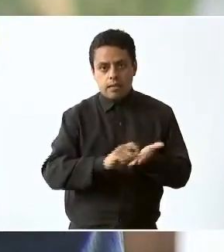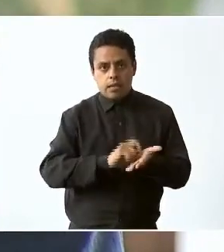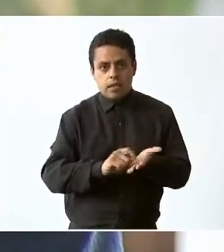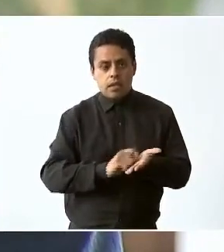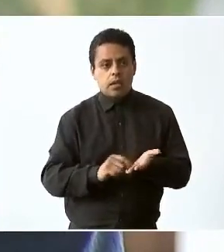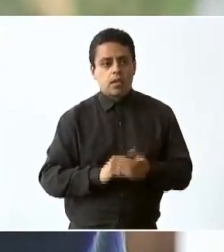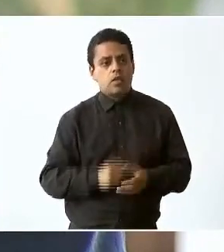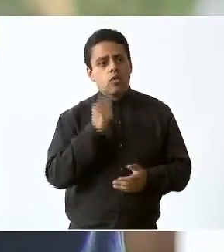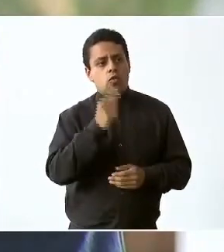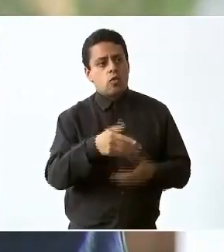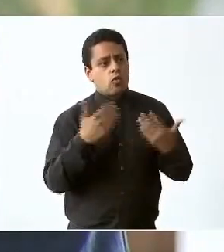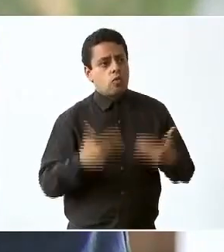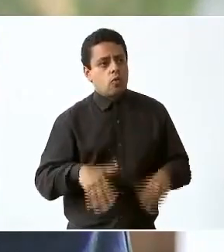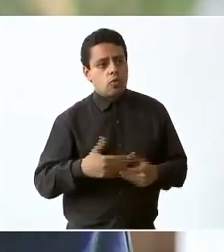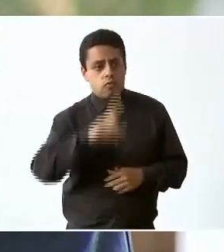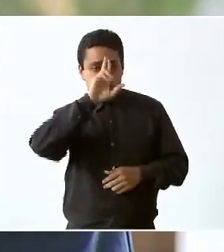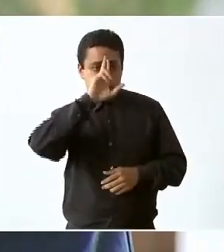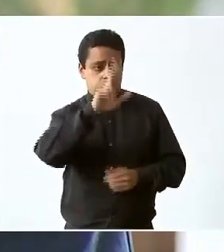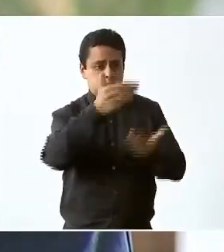venerable figura,